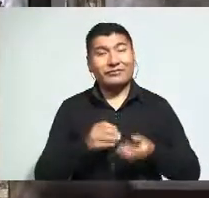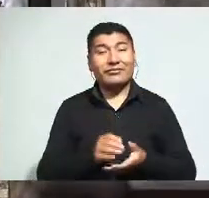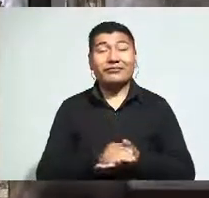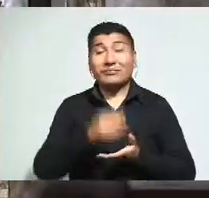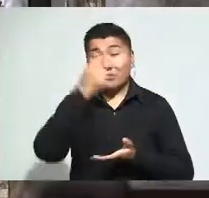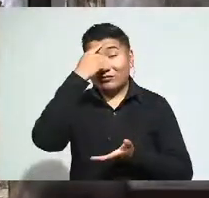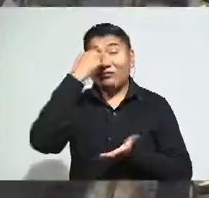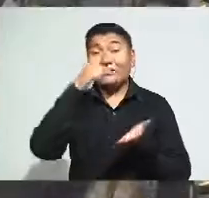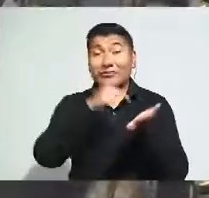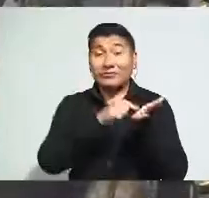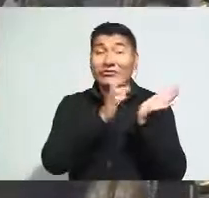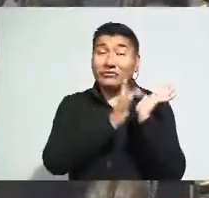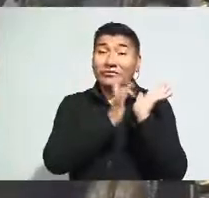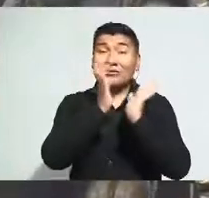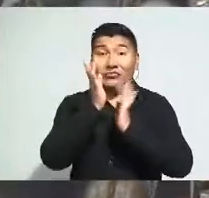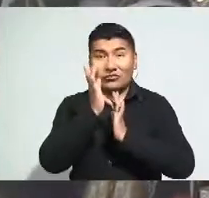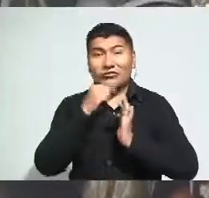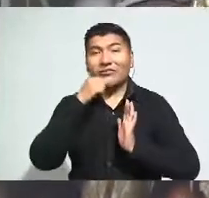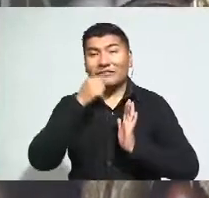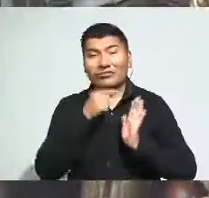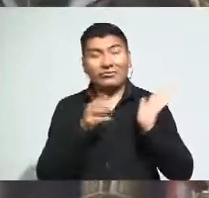por eso jesús dijo